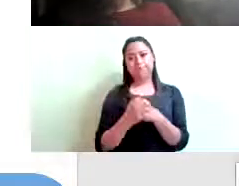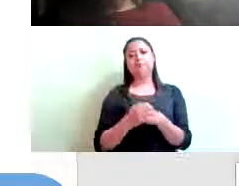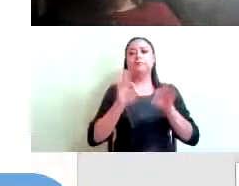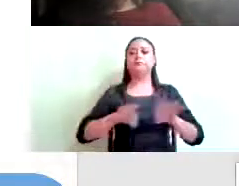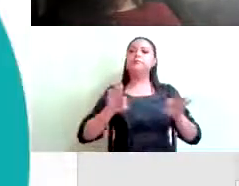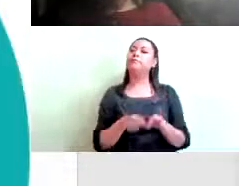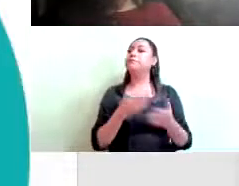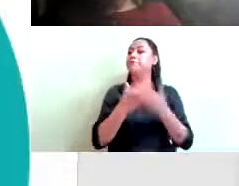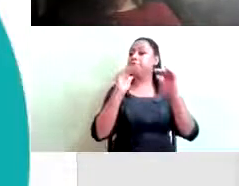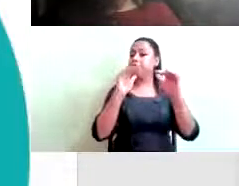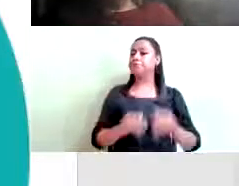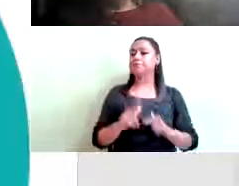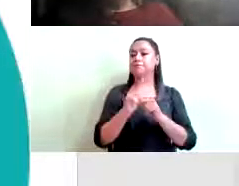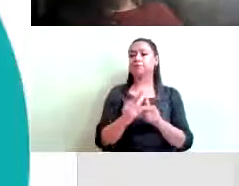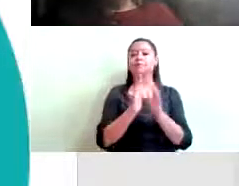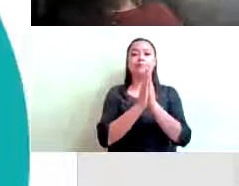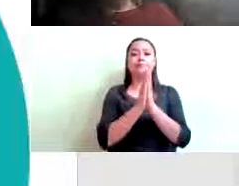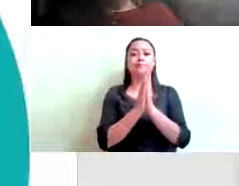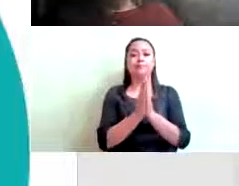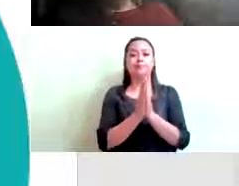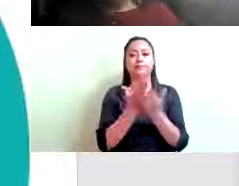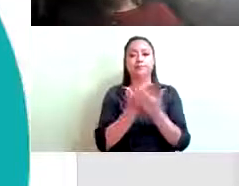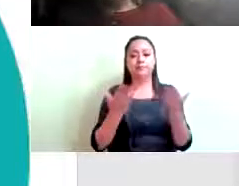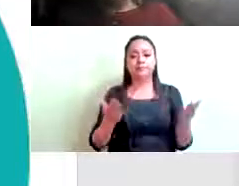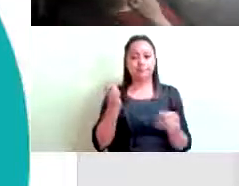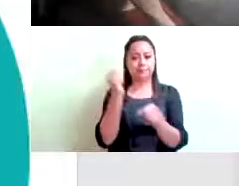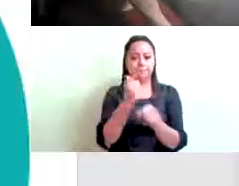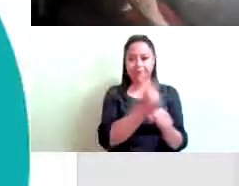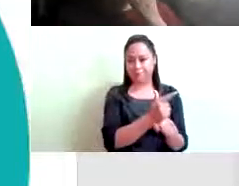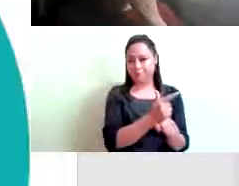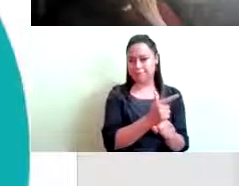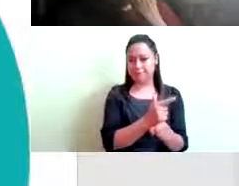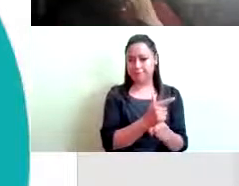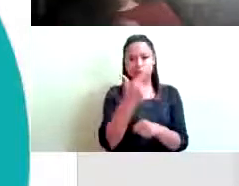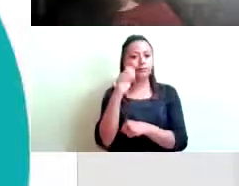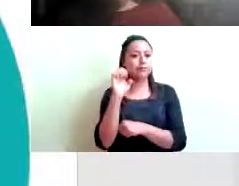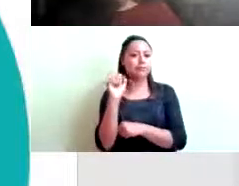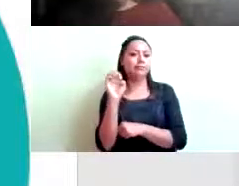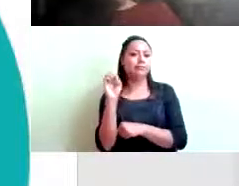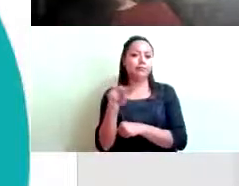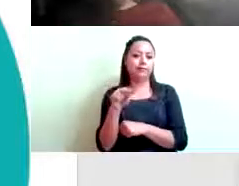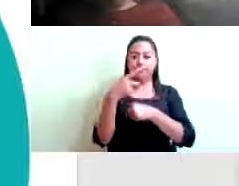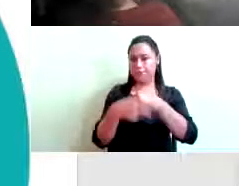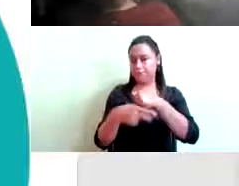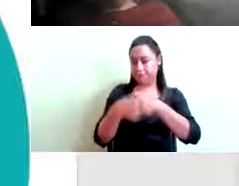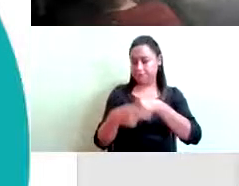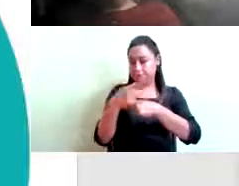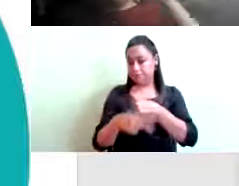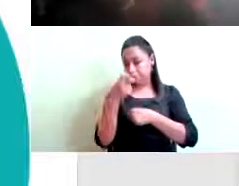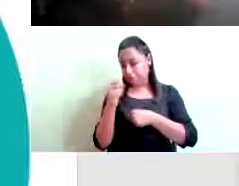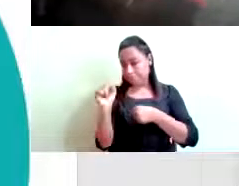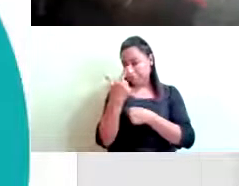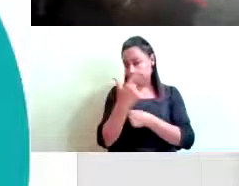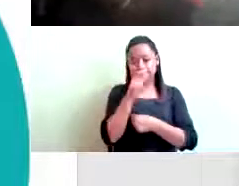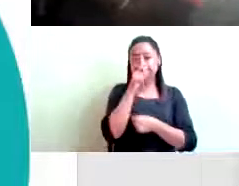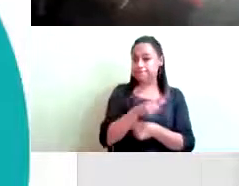la siguiente, por favor, vamos a encontrar la gestión de los riesgos, que es algo que también